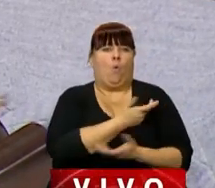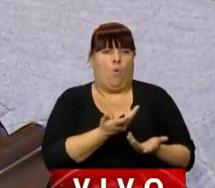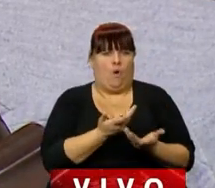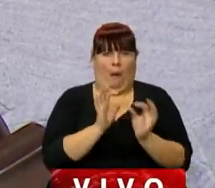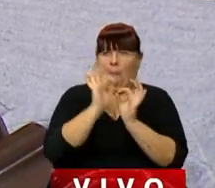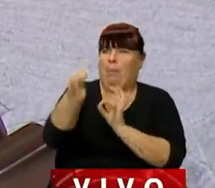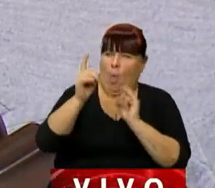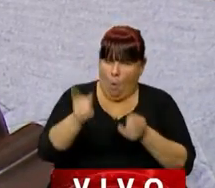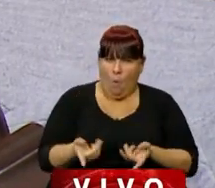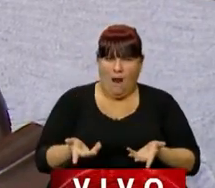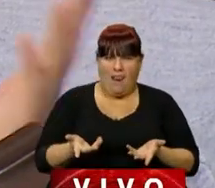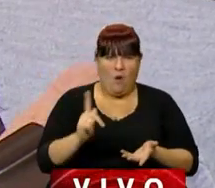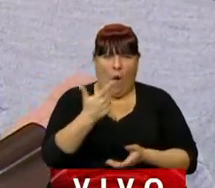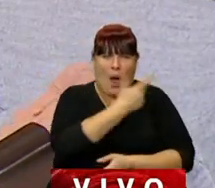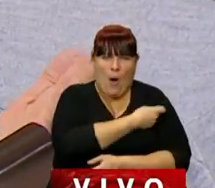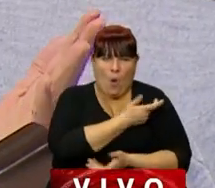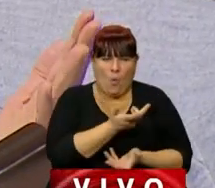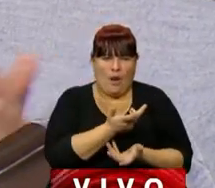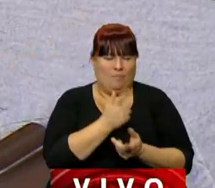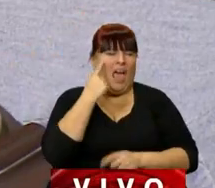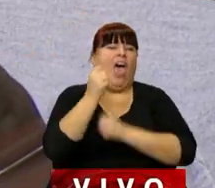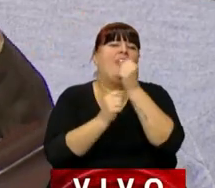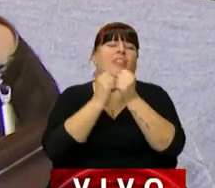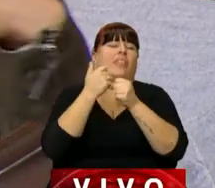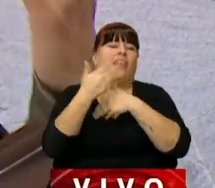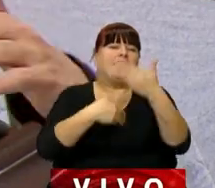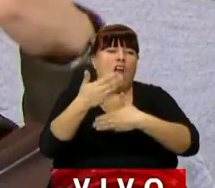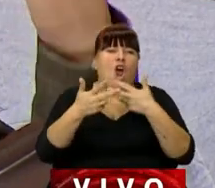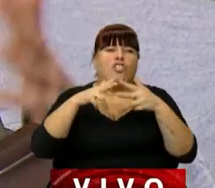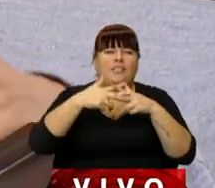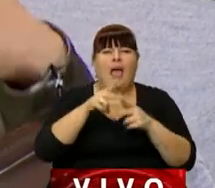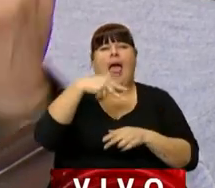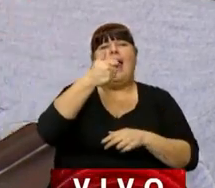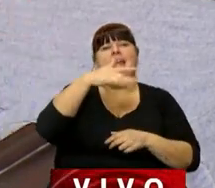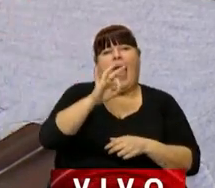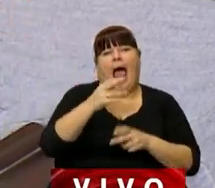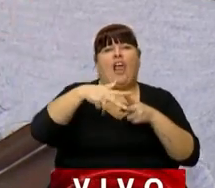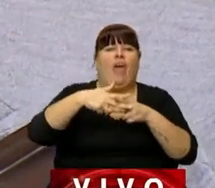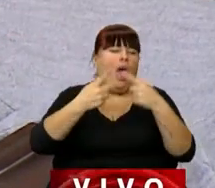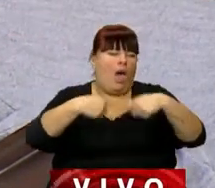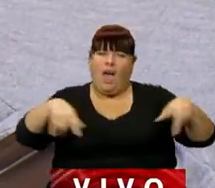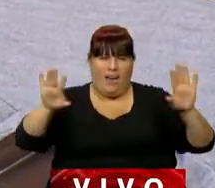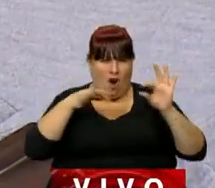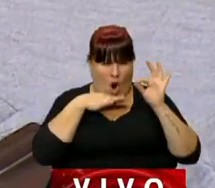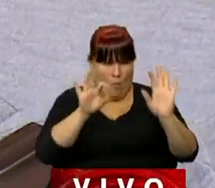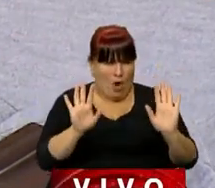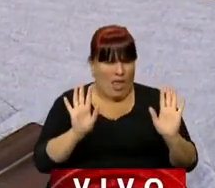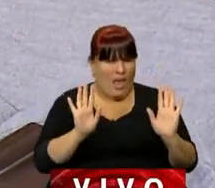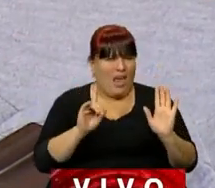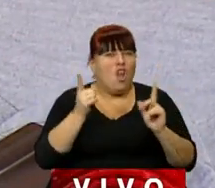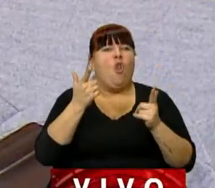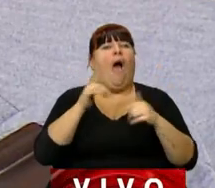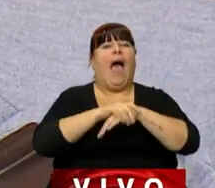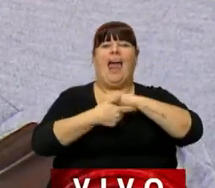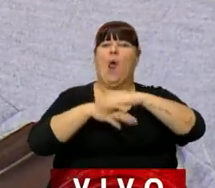con ellas entonces el desarrollo científico hablar de la nano de la tecno y todo lo que quieran no es